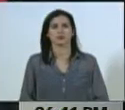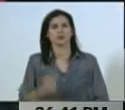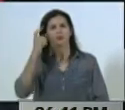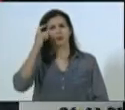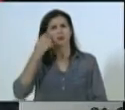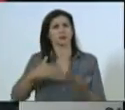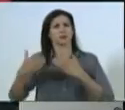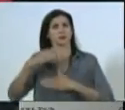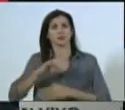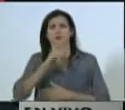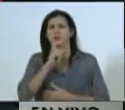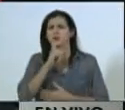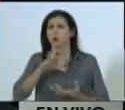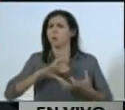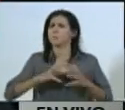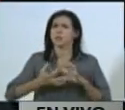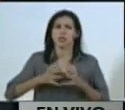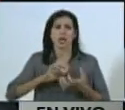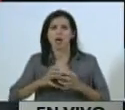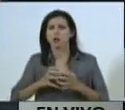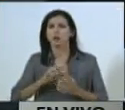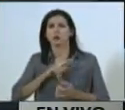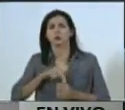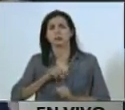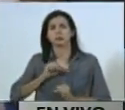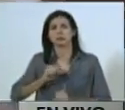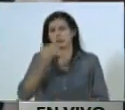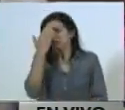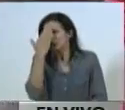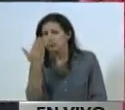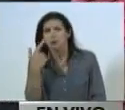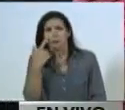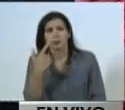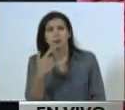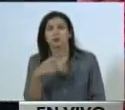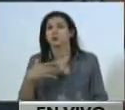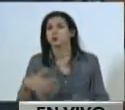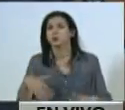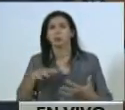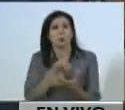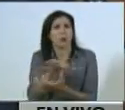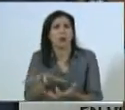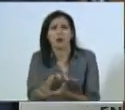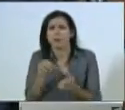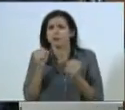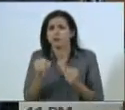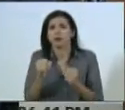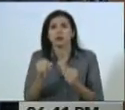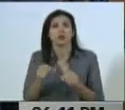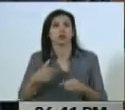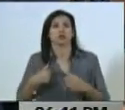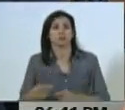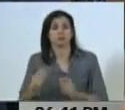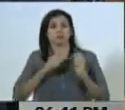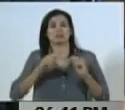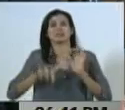momento tan complejo donde hacíamos frente a retos muy difíciles como secretario general, decidí que